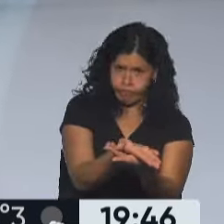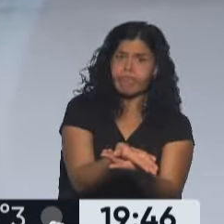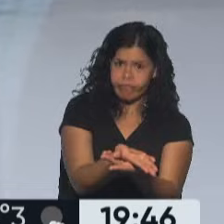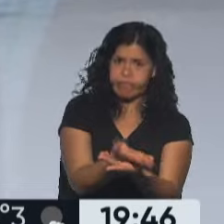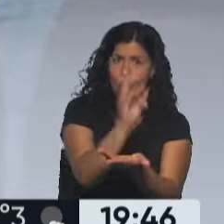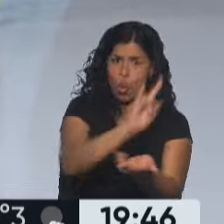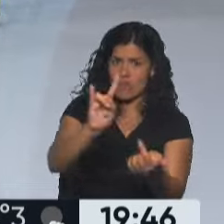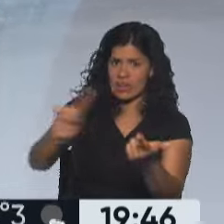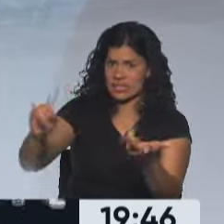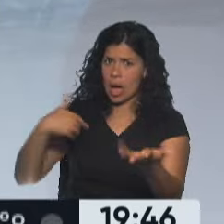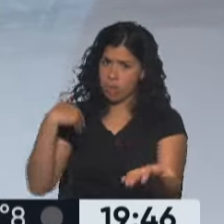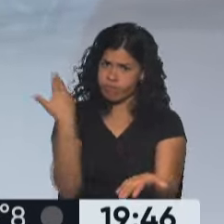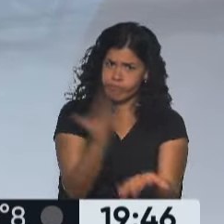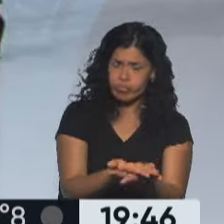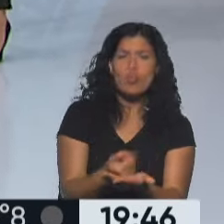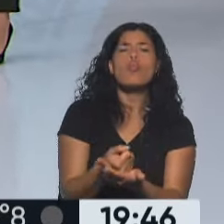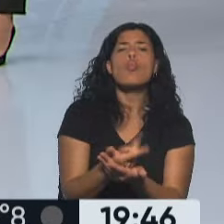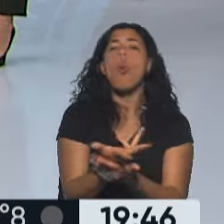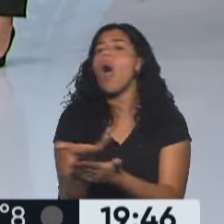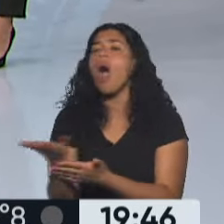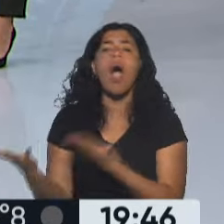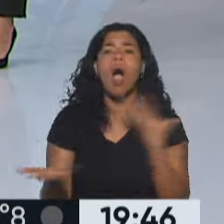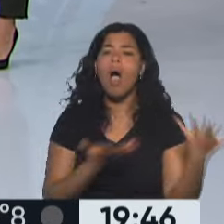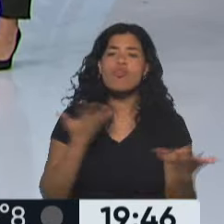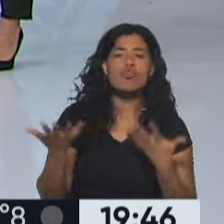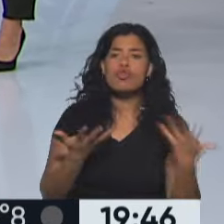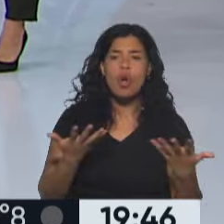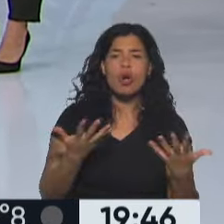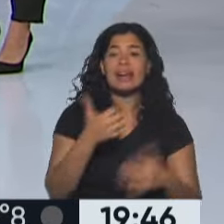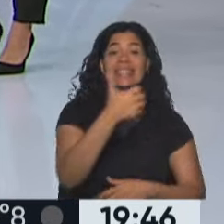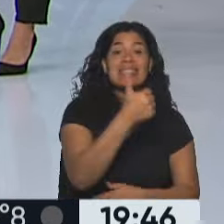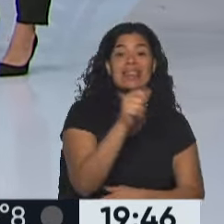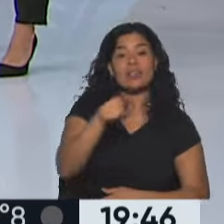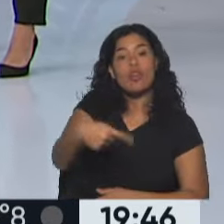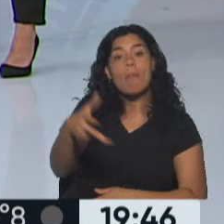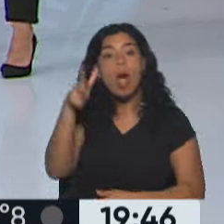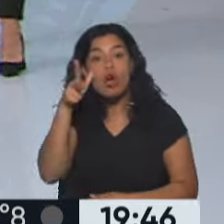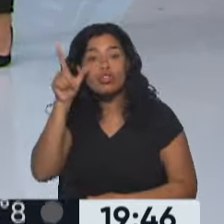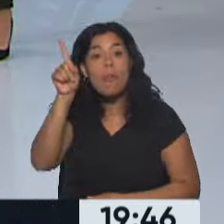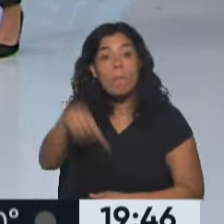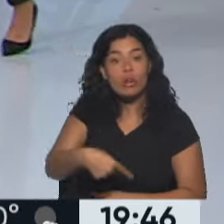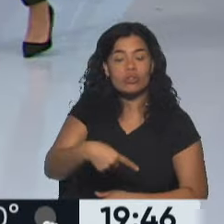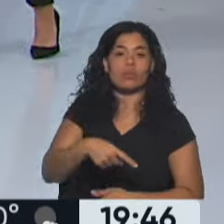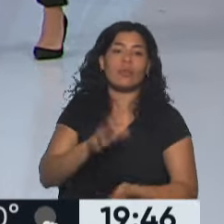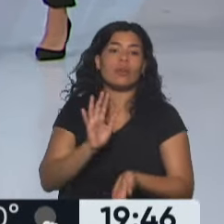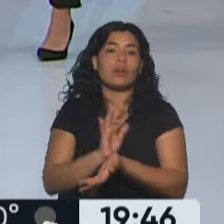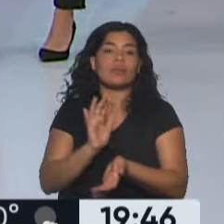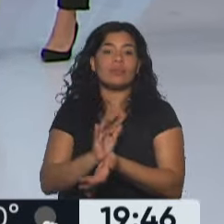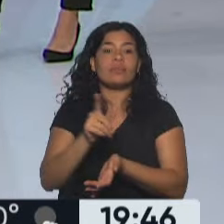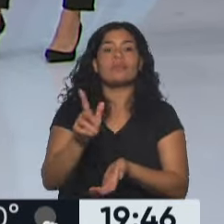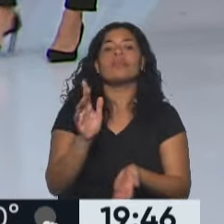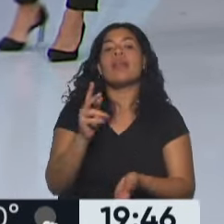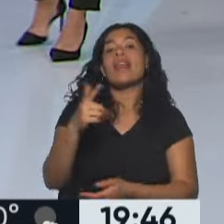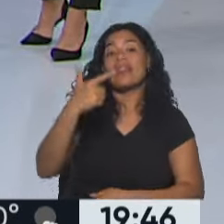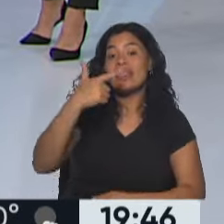en la cuestión salarial. ¿De cuánto? Un incremento en su salario del 6,8%, que equivale a